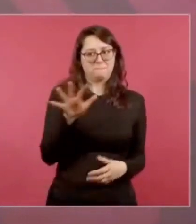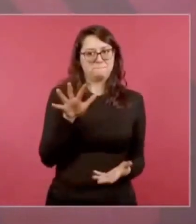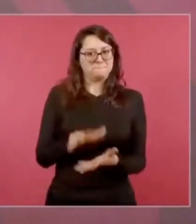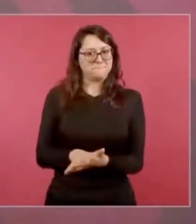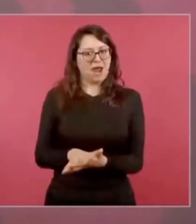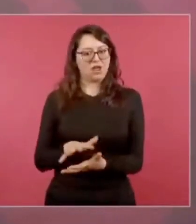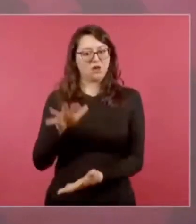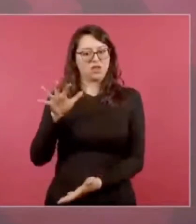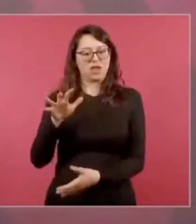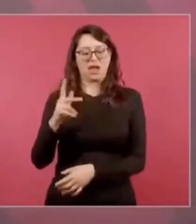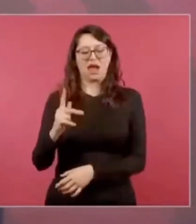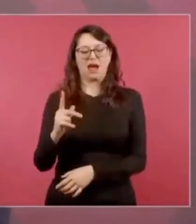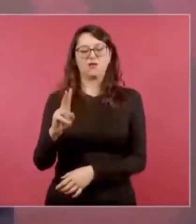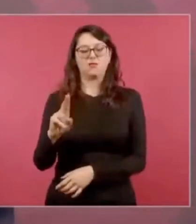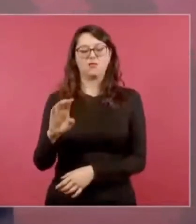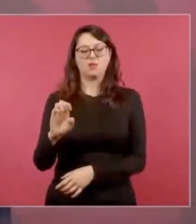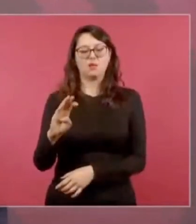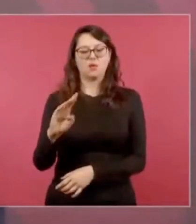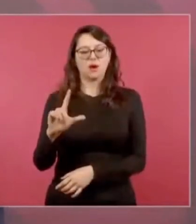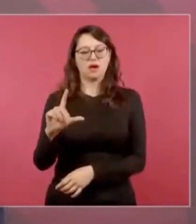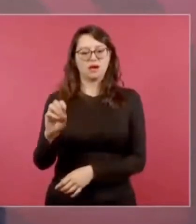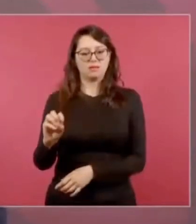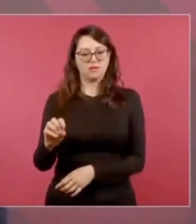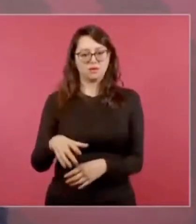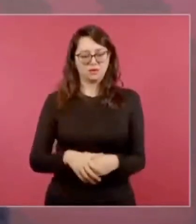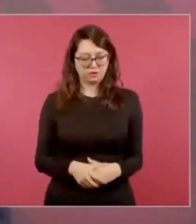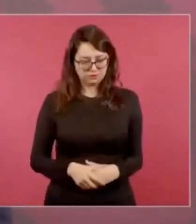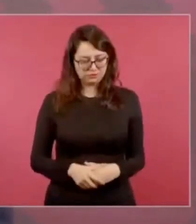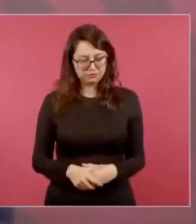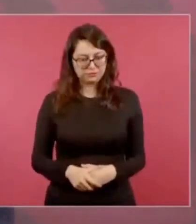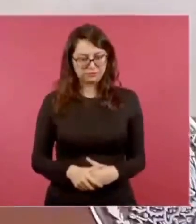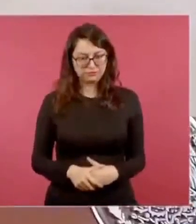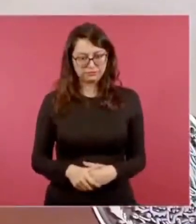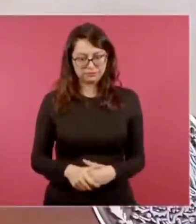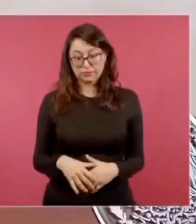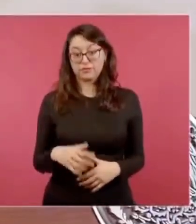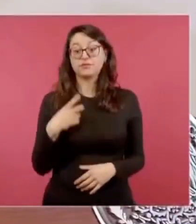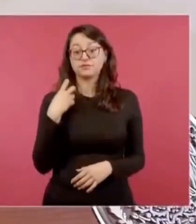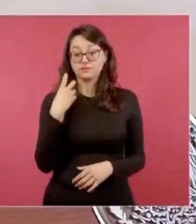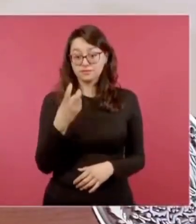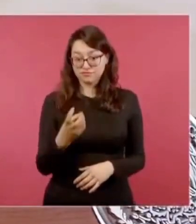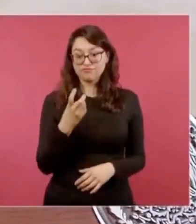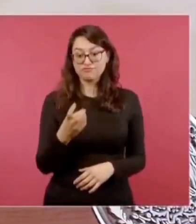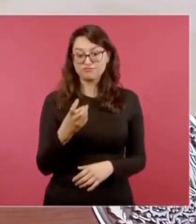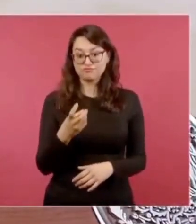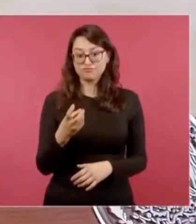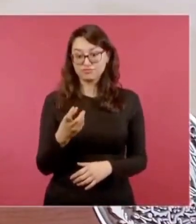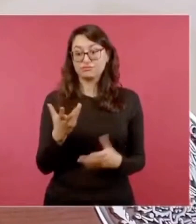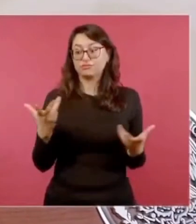porque de esa manera hay una mejor distribución